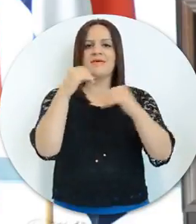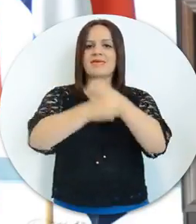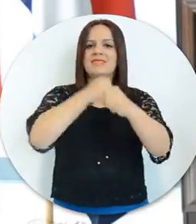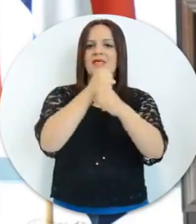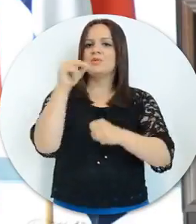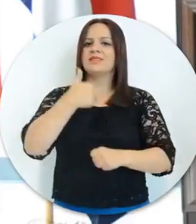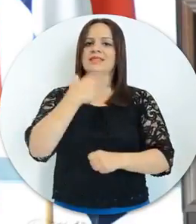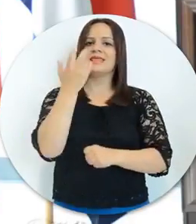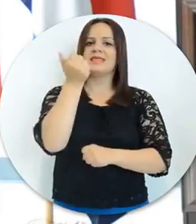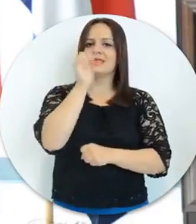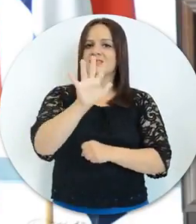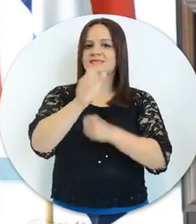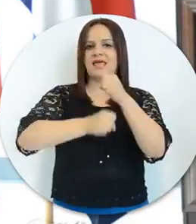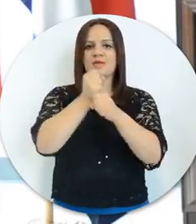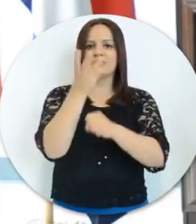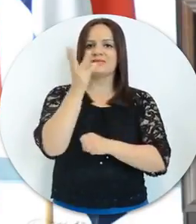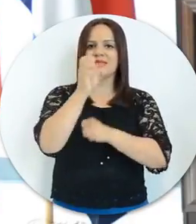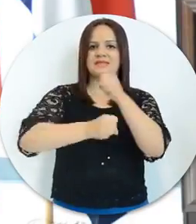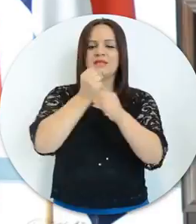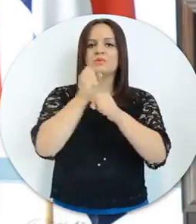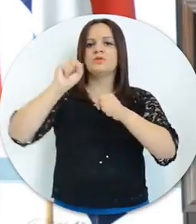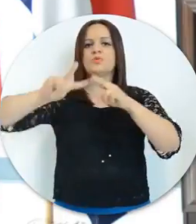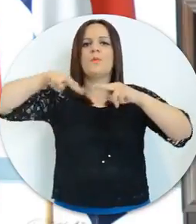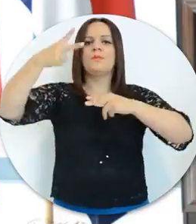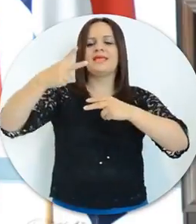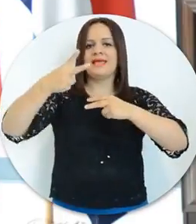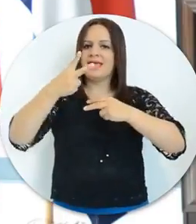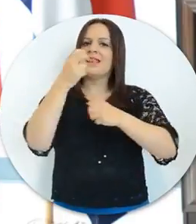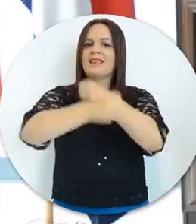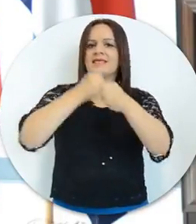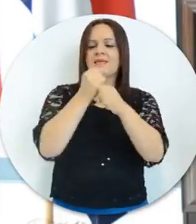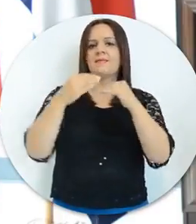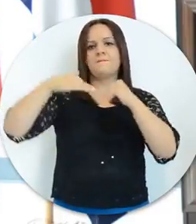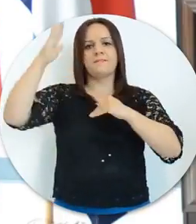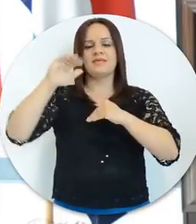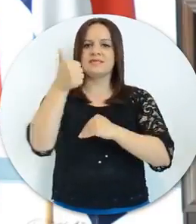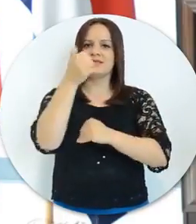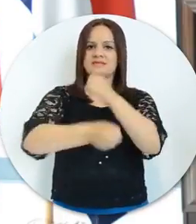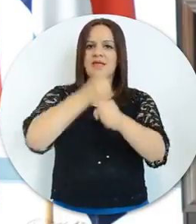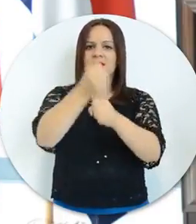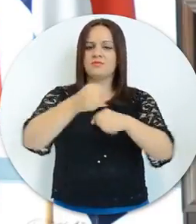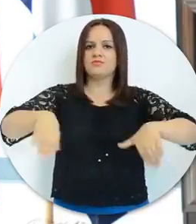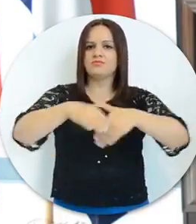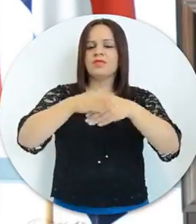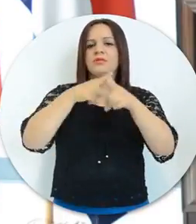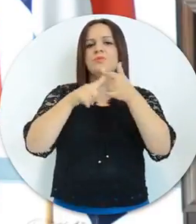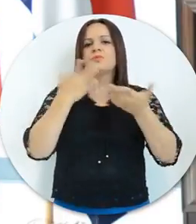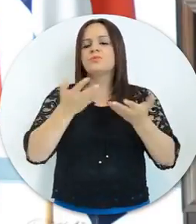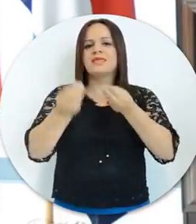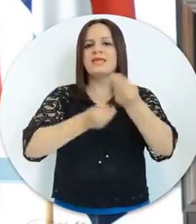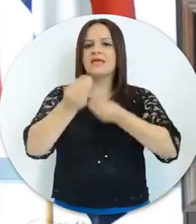tiene 16 años, sino que le duplica la edad, tiene más de 10 años, y eso hace que lo